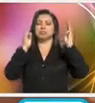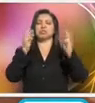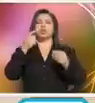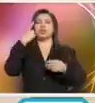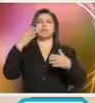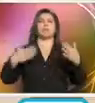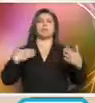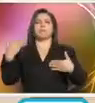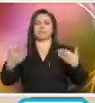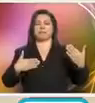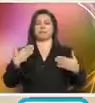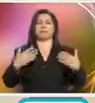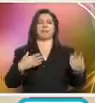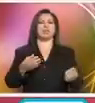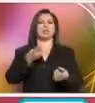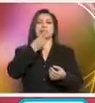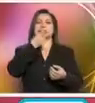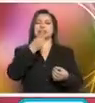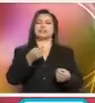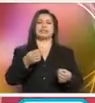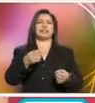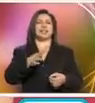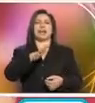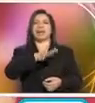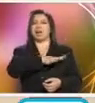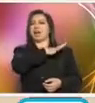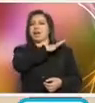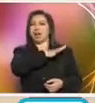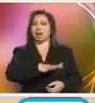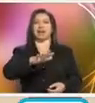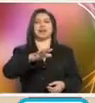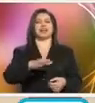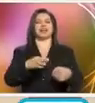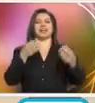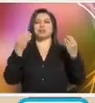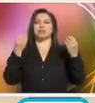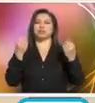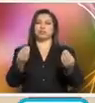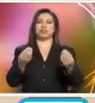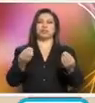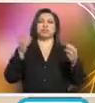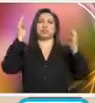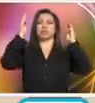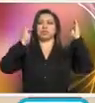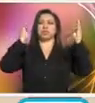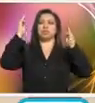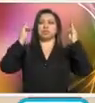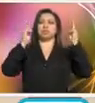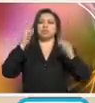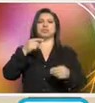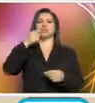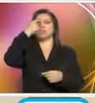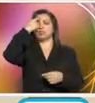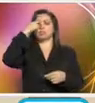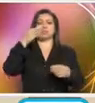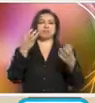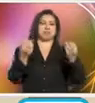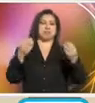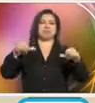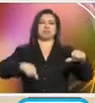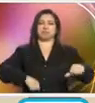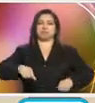Además de que es diversa, eso es lo que más llama la atención. De verdad que lo es. Además, podemos encontrar museos prácticamente para cualquier actividad y